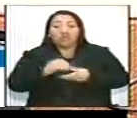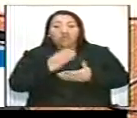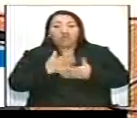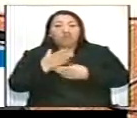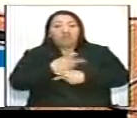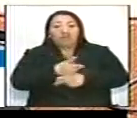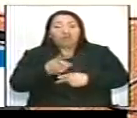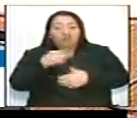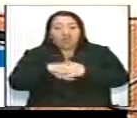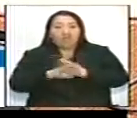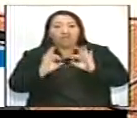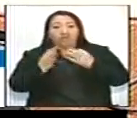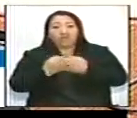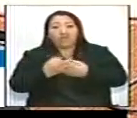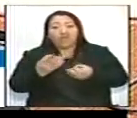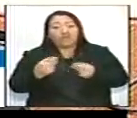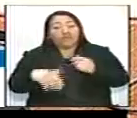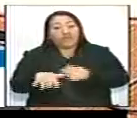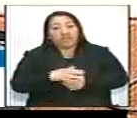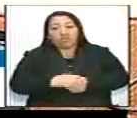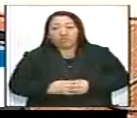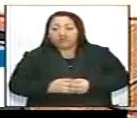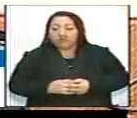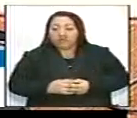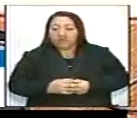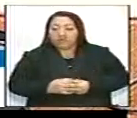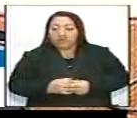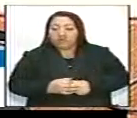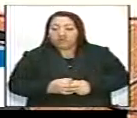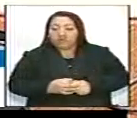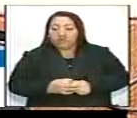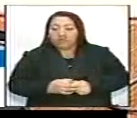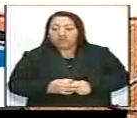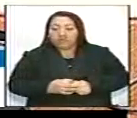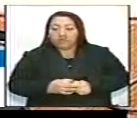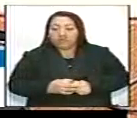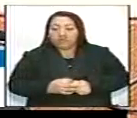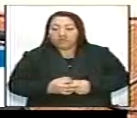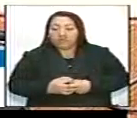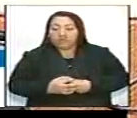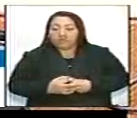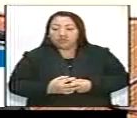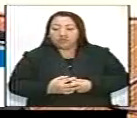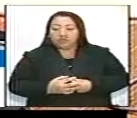hay en las familias y en los territorios, ¿no? Entonces, por eso yo les quería hacer